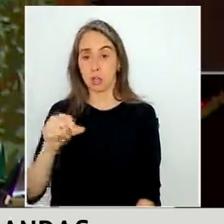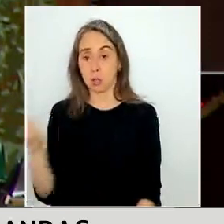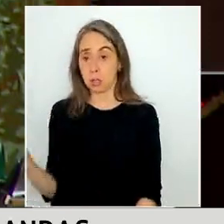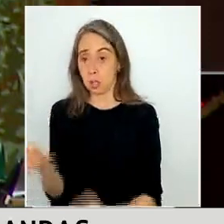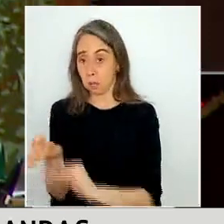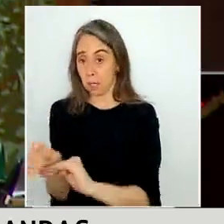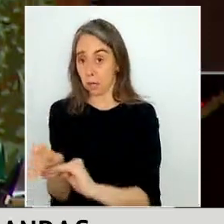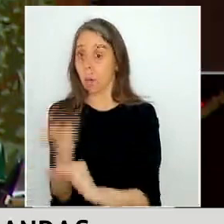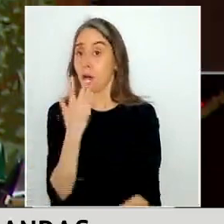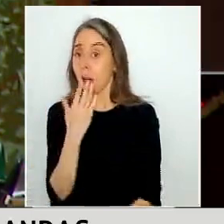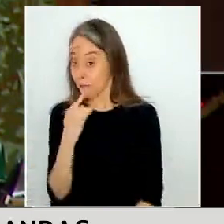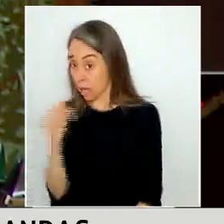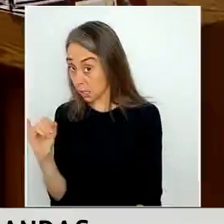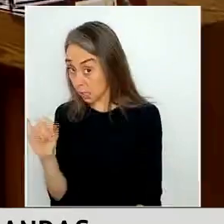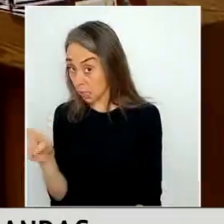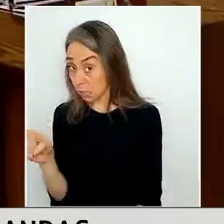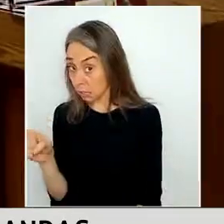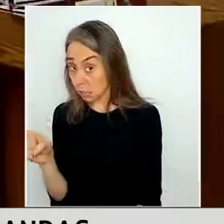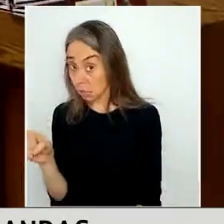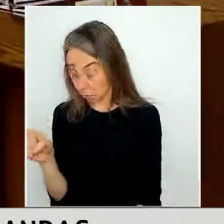Sí por